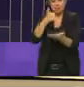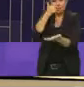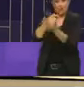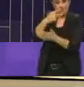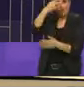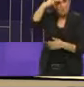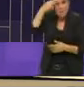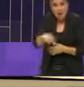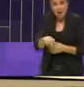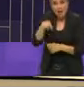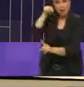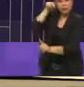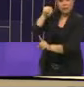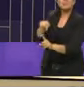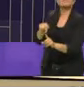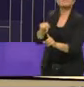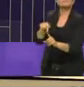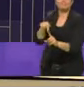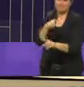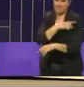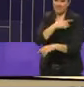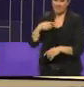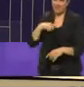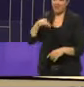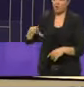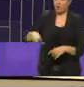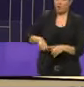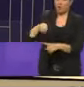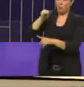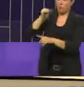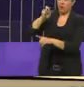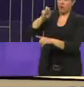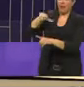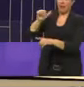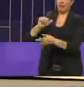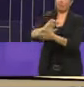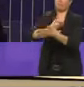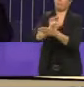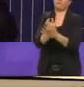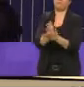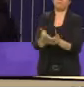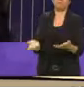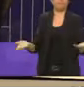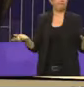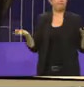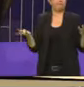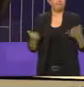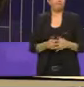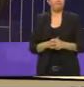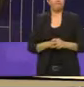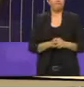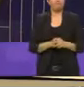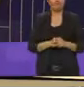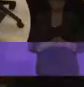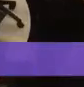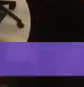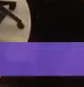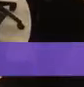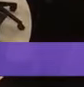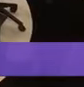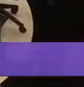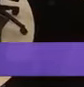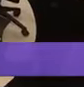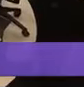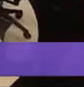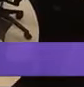a la cual este gobierno de Morena le quedó a deber gracias candidato pasamos